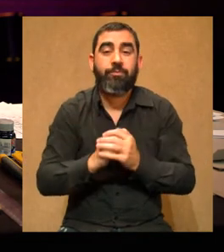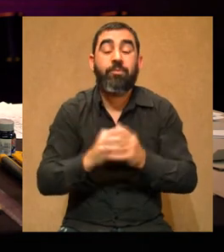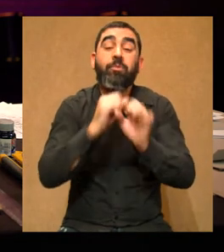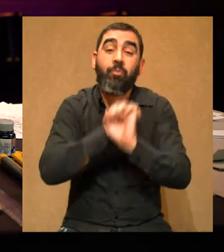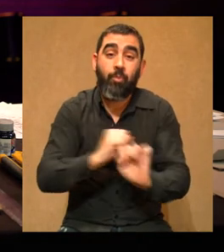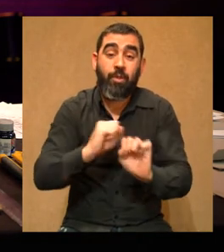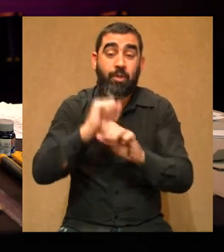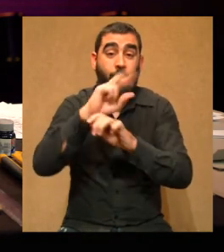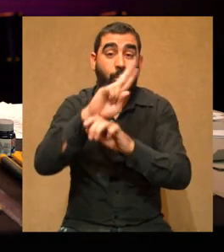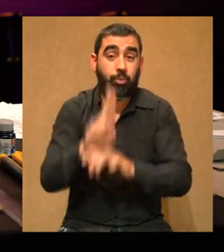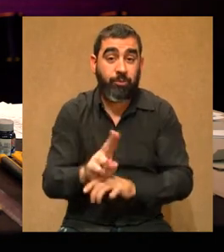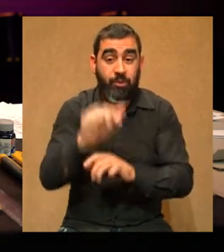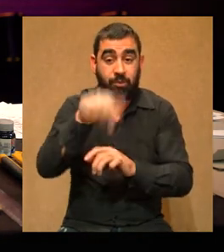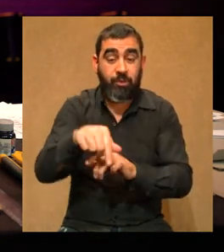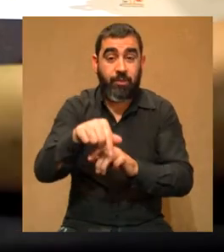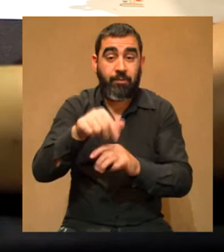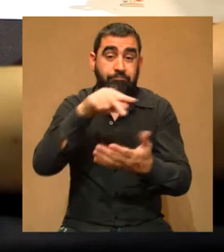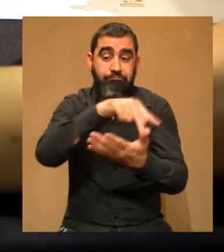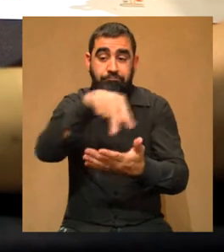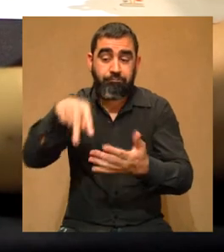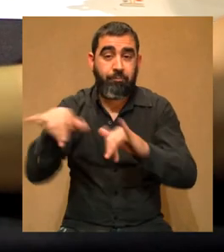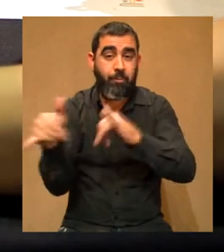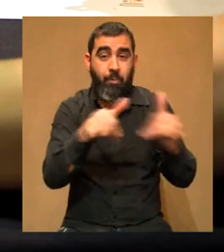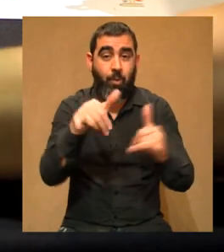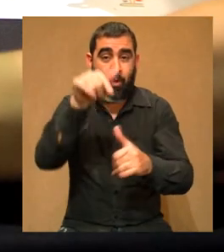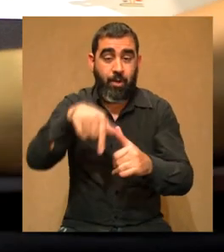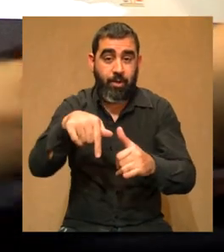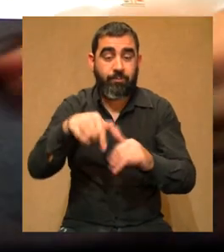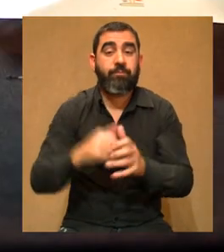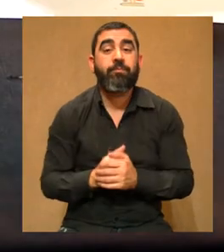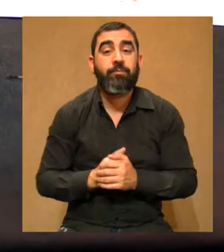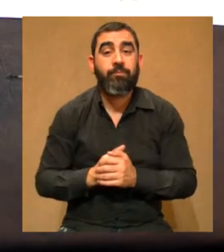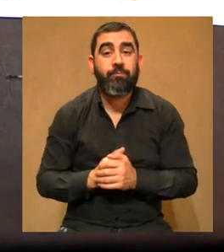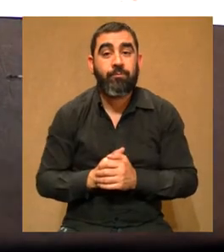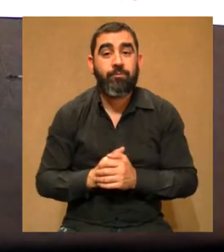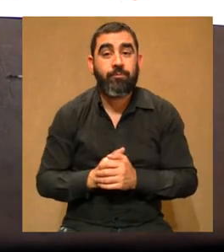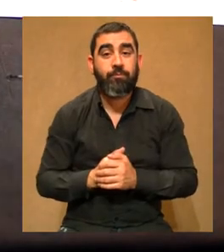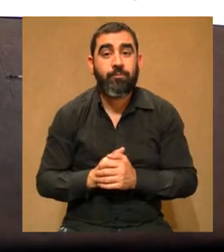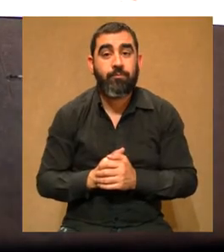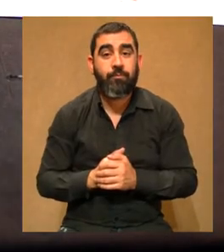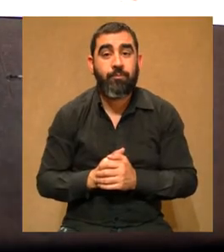los podemos utilizar para posicionar acá en el escenario y jugar